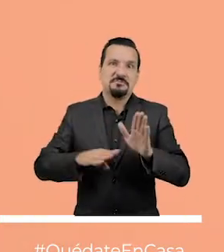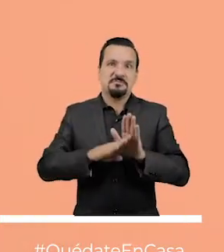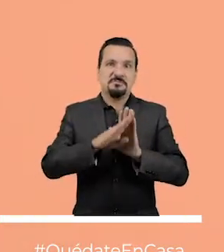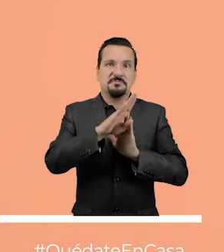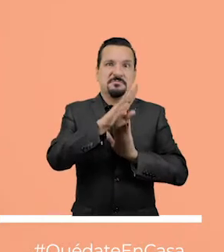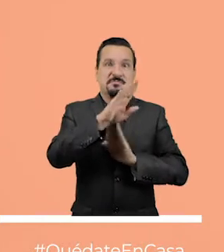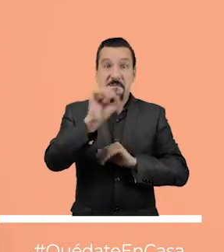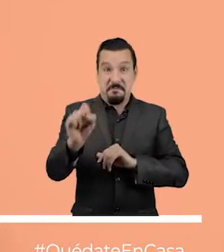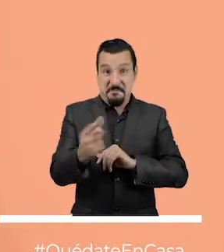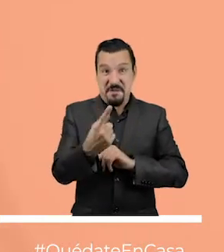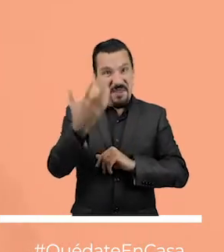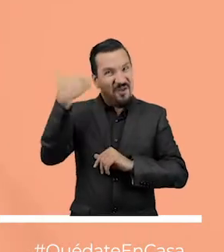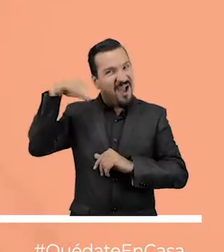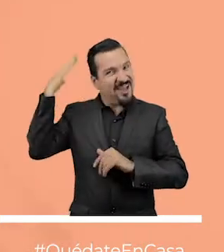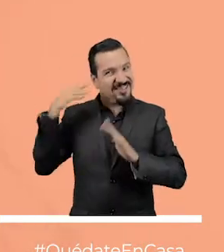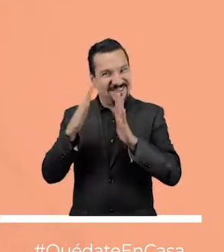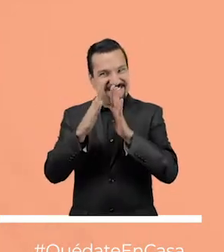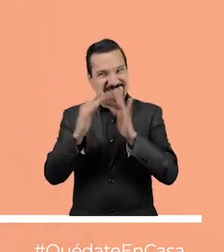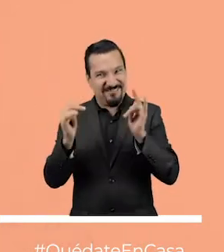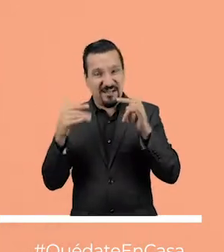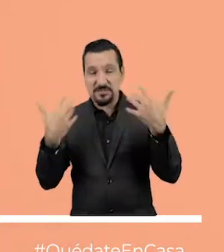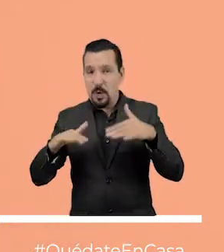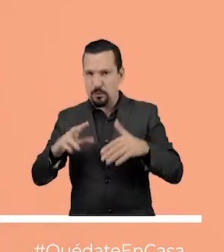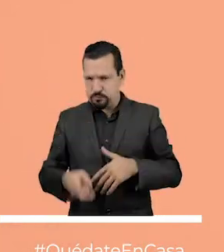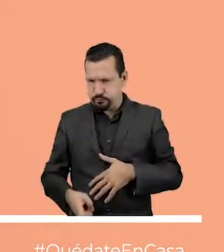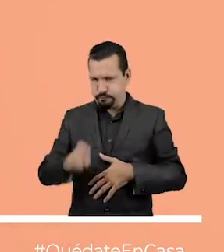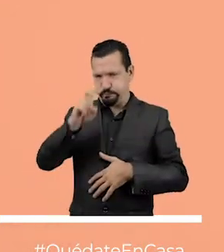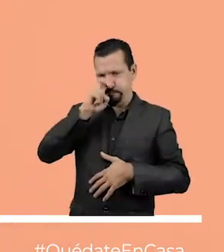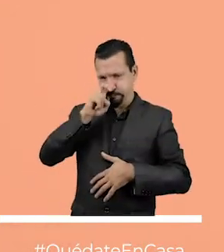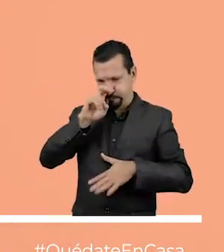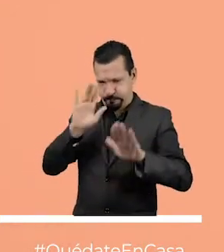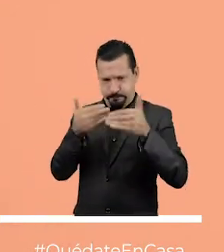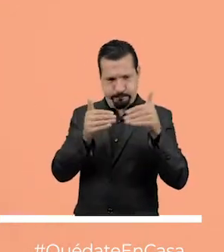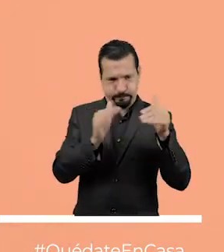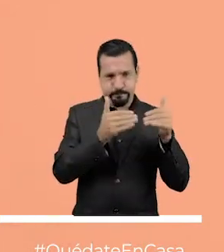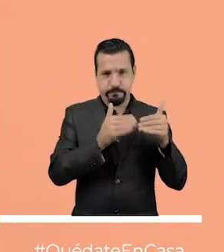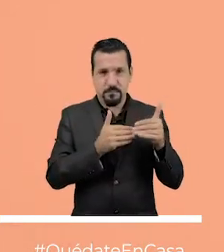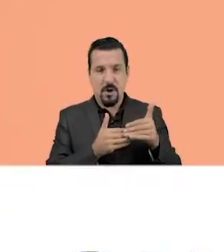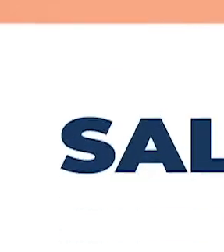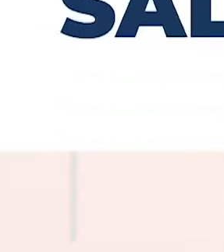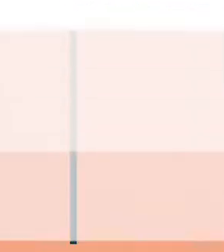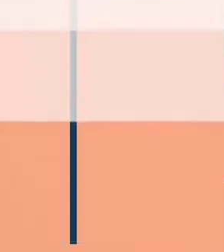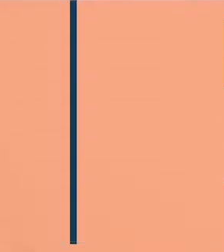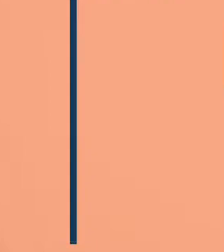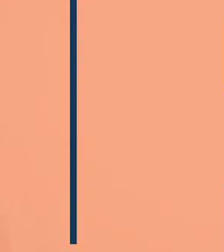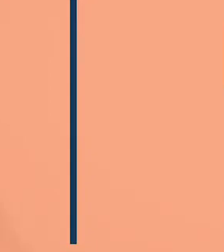Anticiparse también es la clave para atacar este mal.